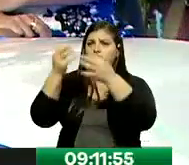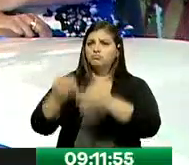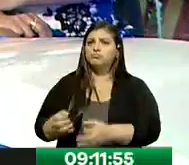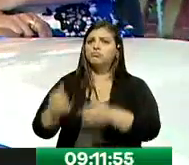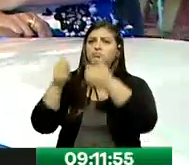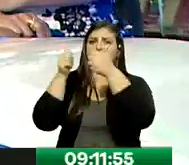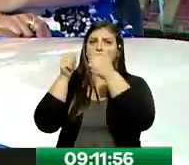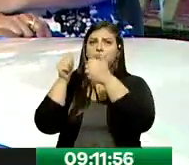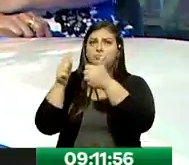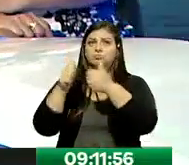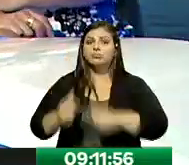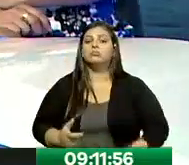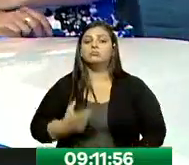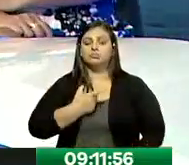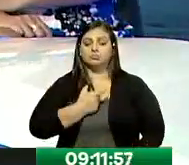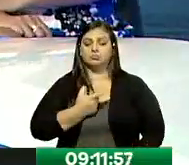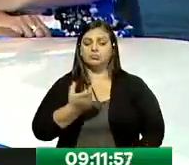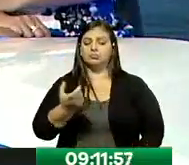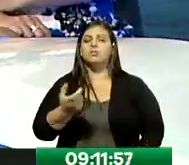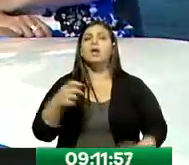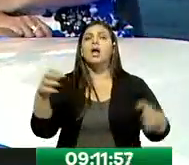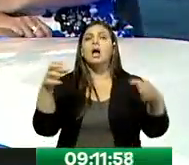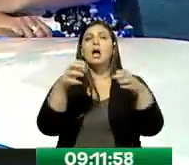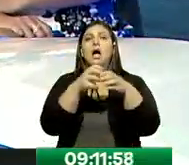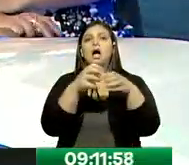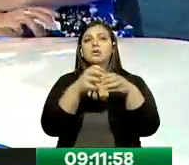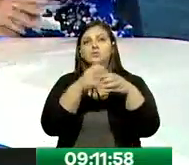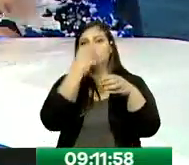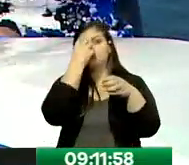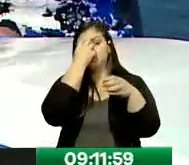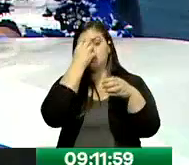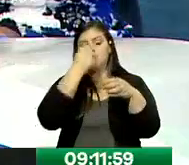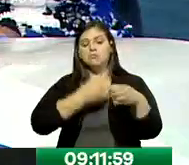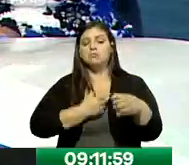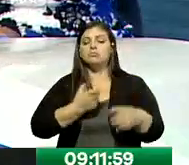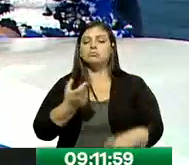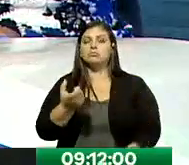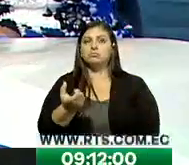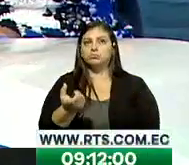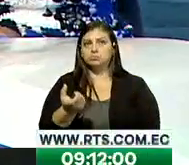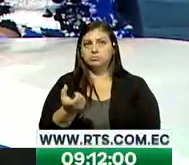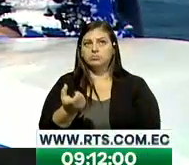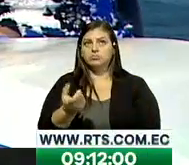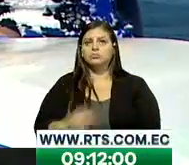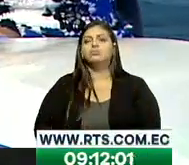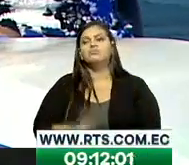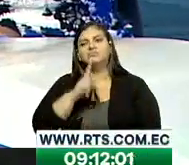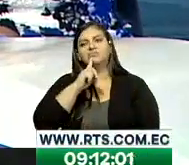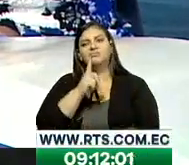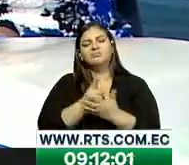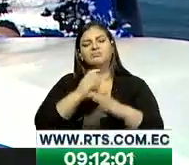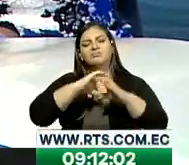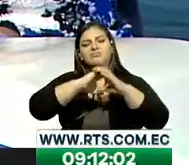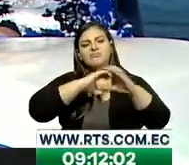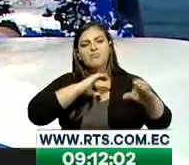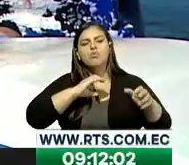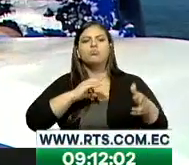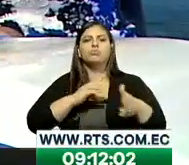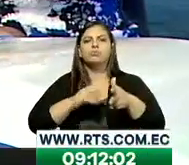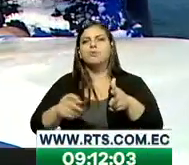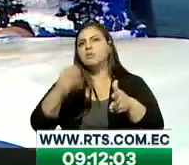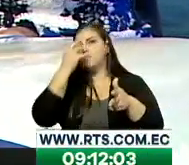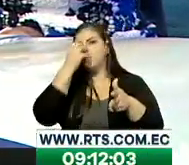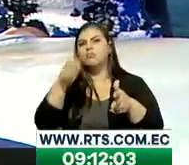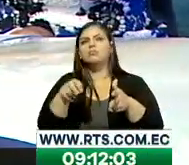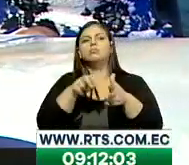la credencial de la Asociación de Payasos para no confundir a la gente, ¿no? Porque lamentablemente por uno pagan todos. Si se ha escuchado